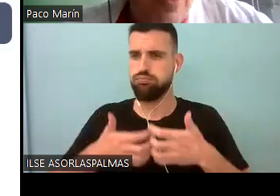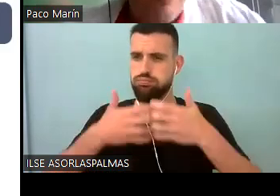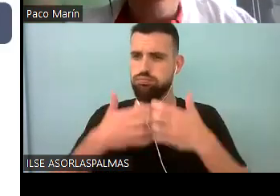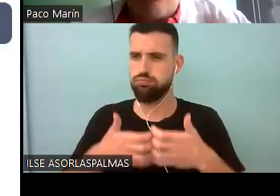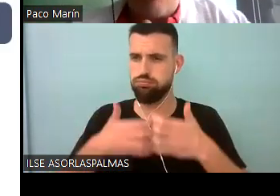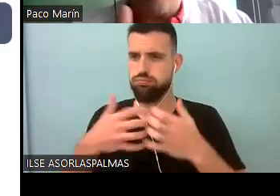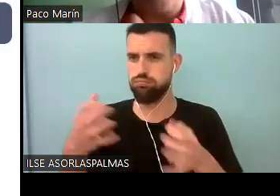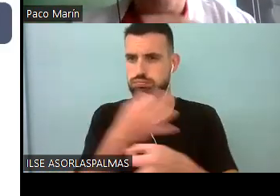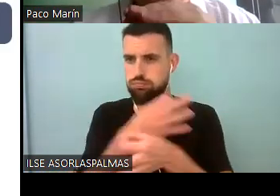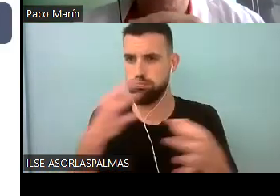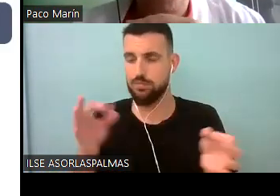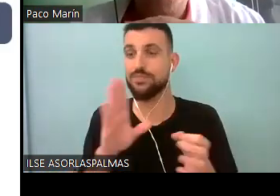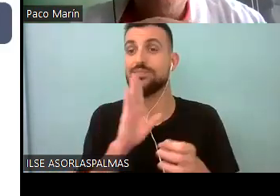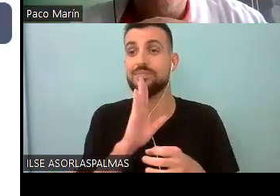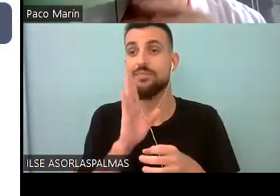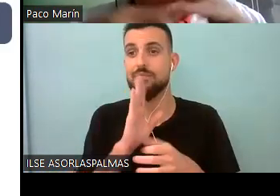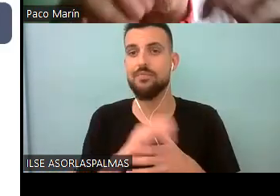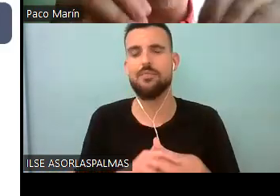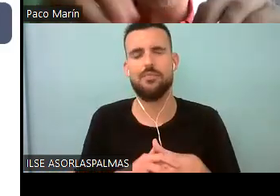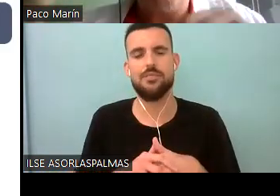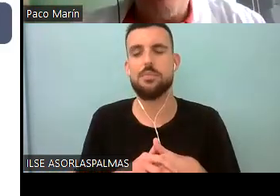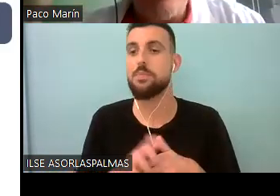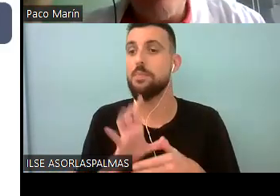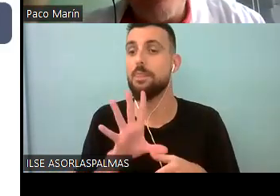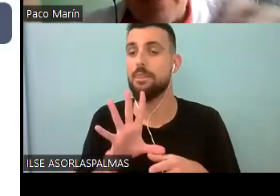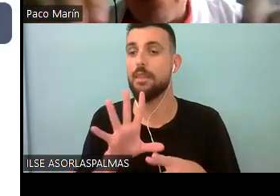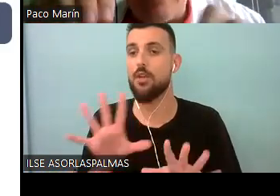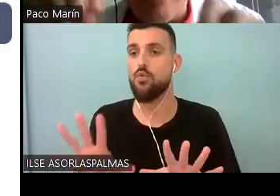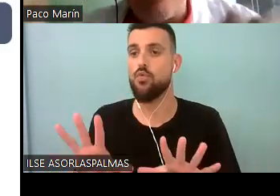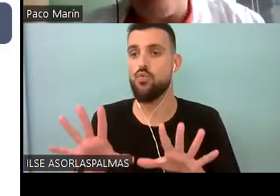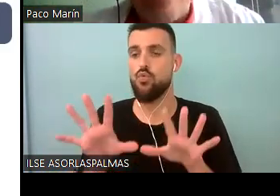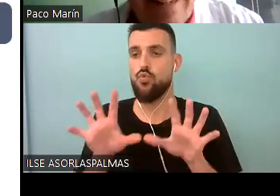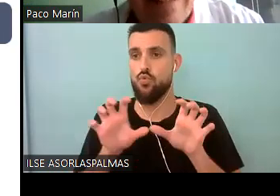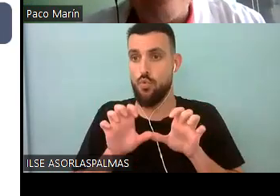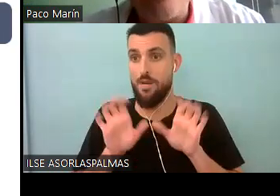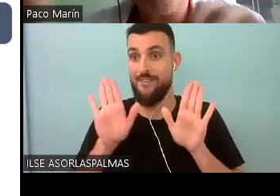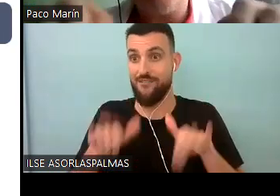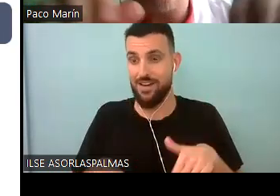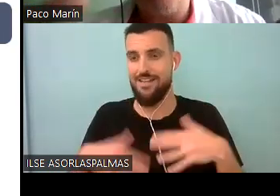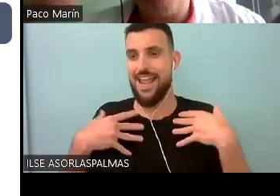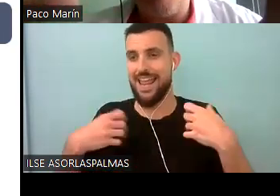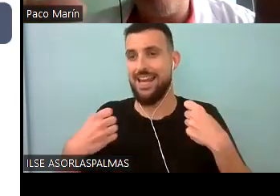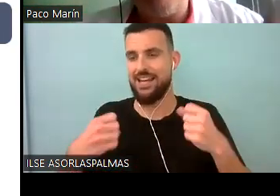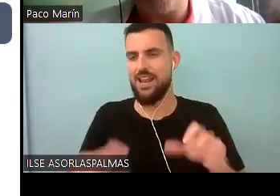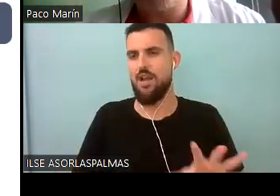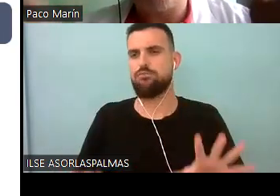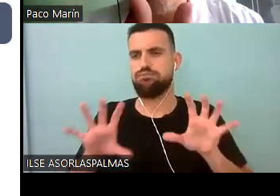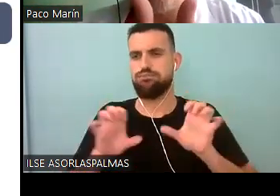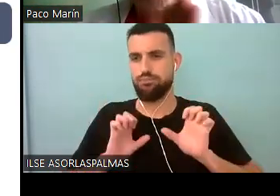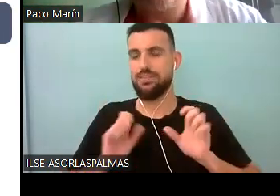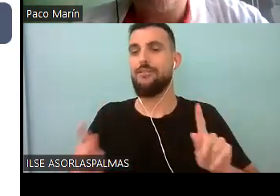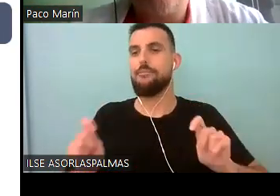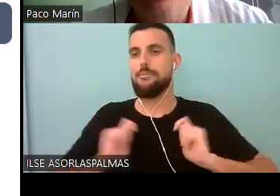Es el lugar, como comentábamos antes, es el lugar donde se obtiene al final la energía que va a facilitar